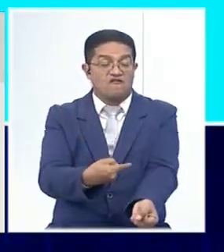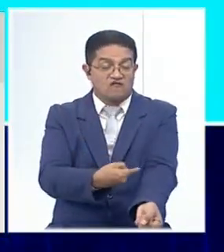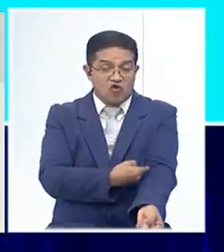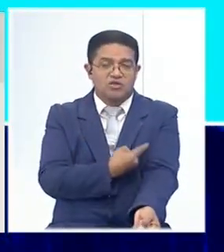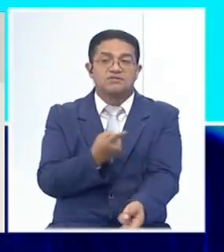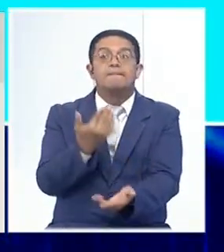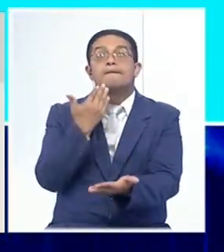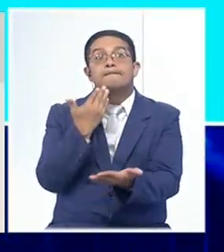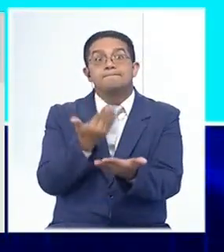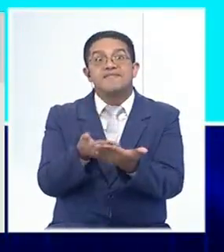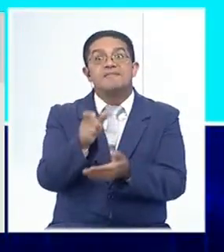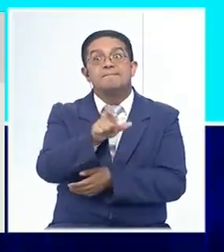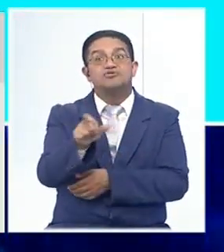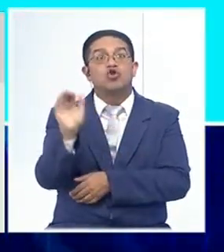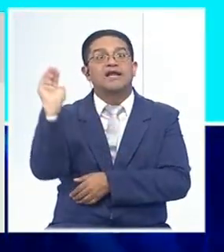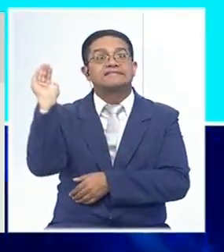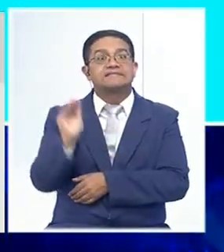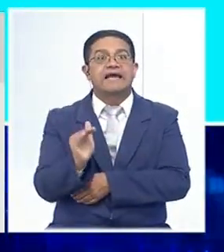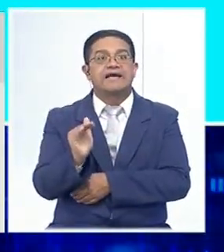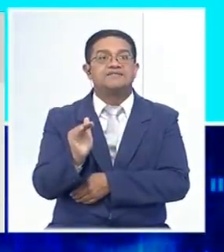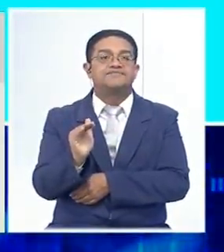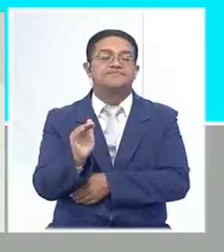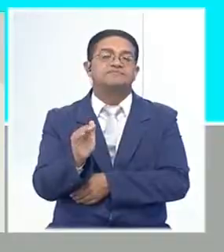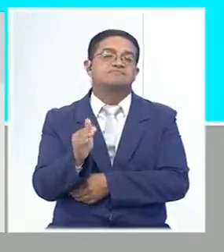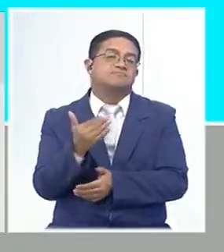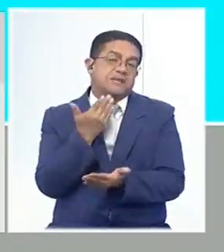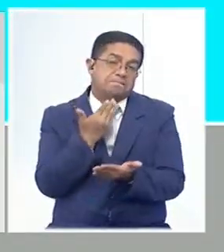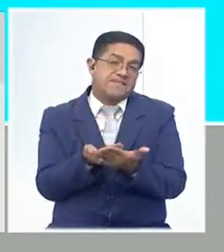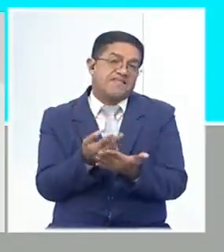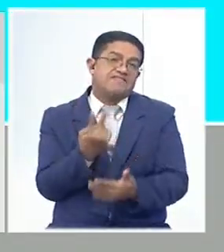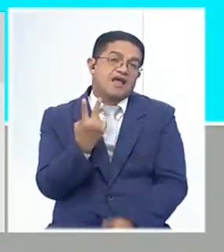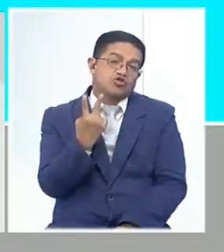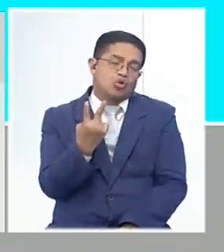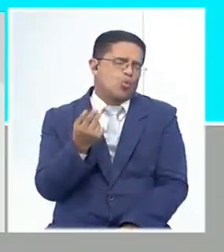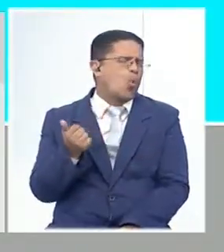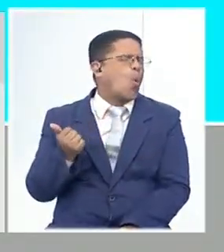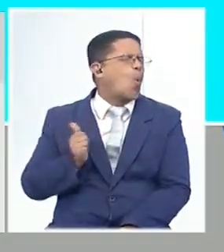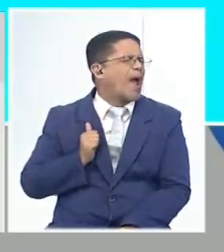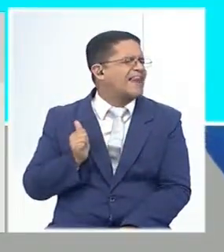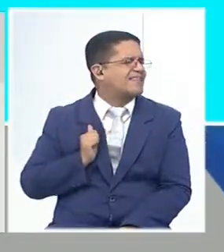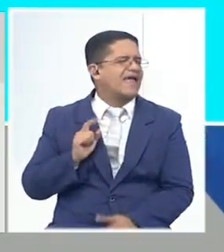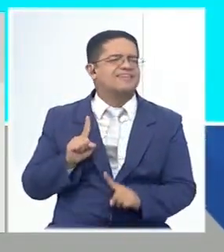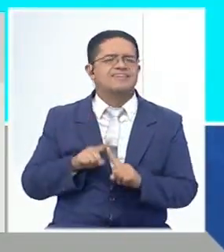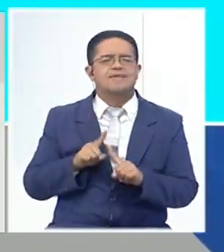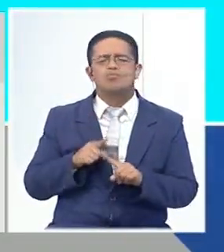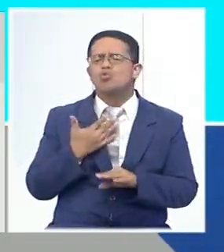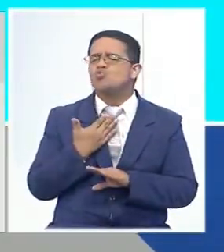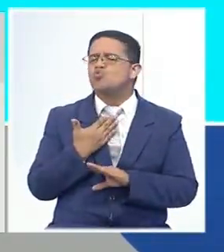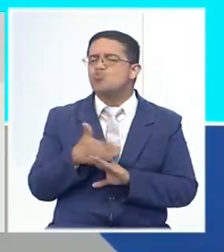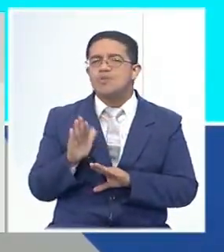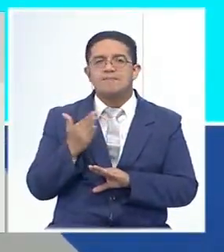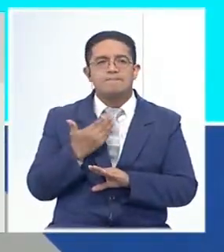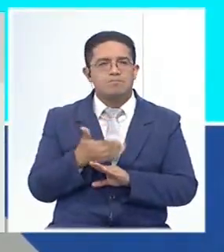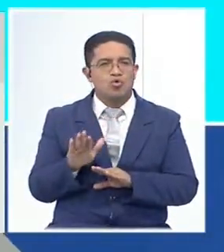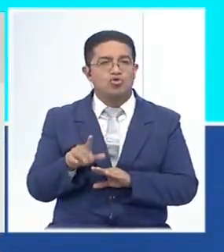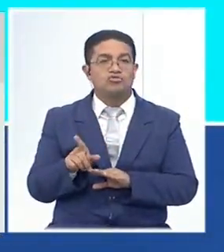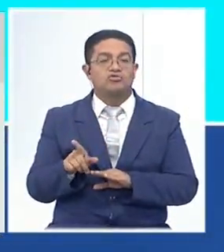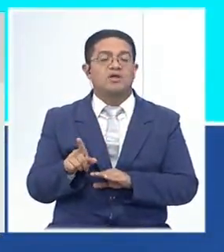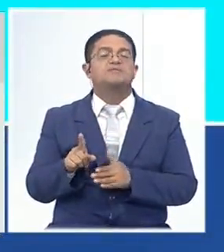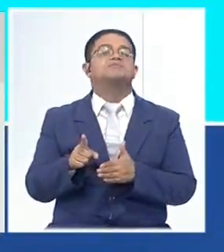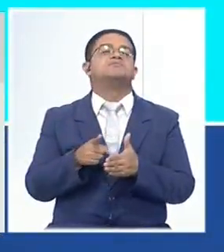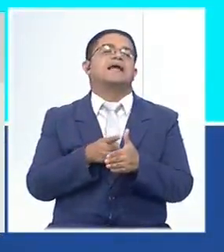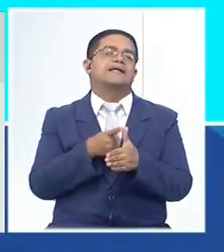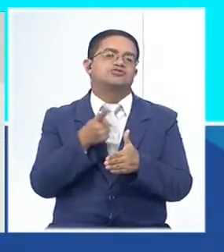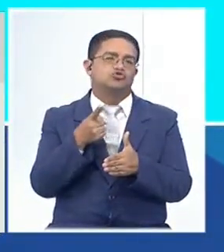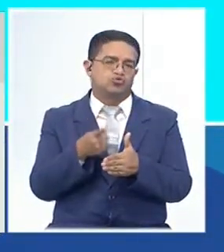piden donantes y generalmente se le piden son los donantes de cualquier tipo. Y ya de ahí pues